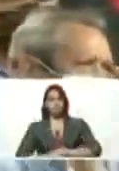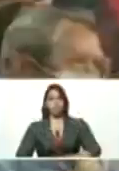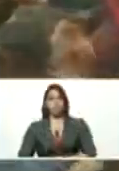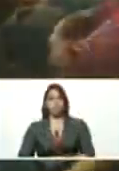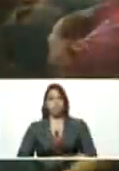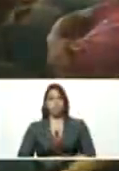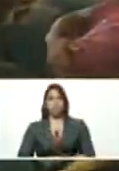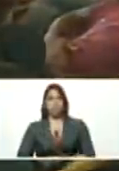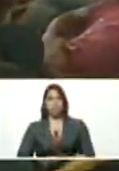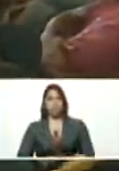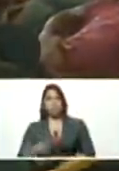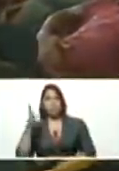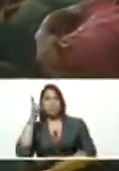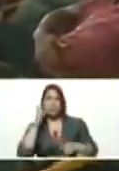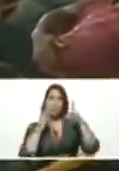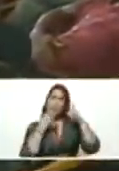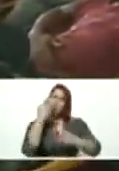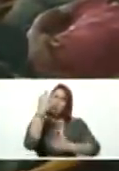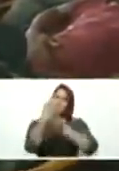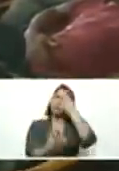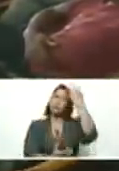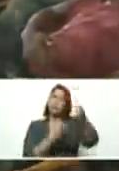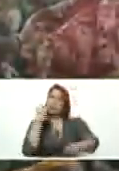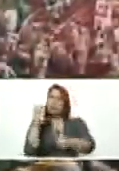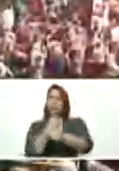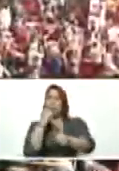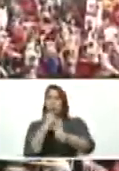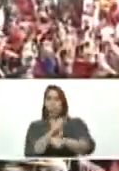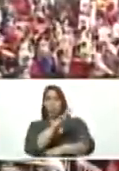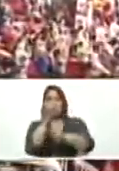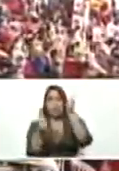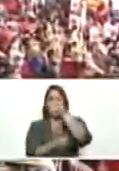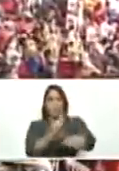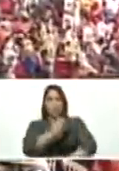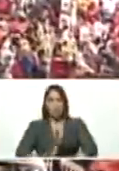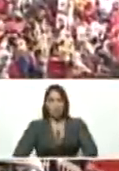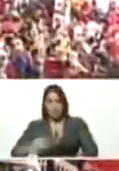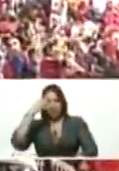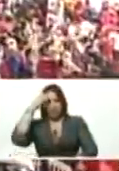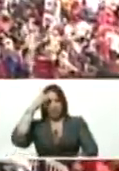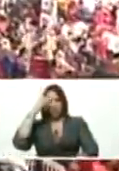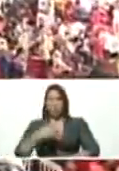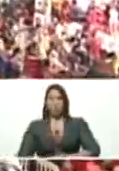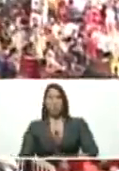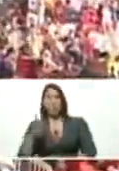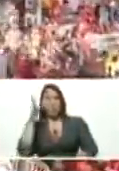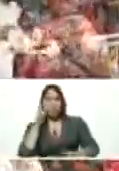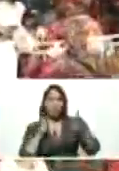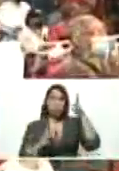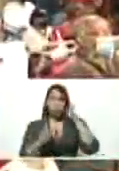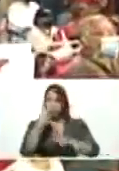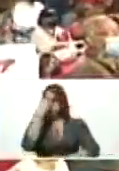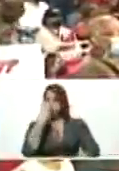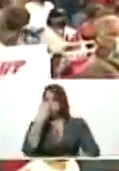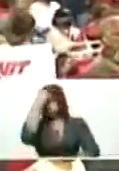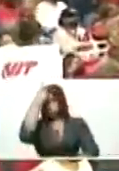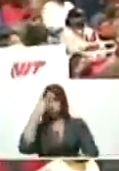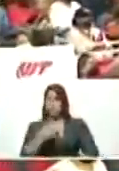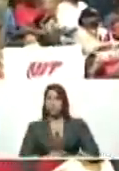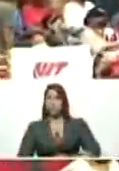el rugir de la clase obrera del fin se escucha el rugir de la clase ahora era tarde